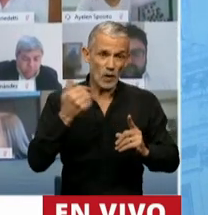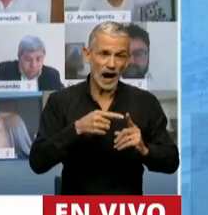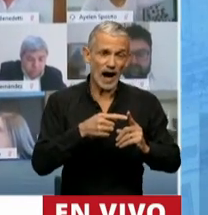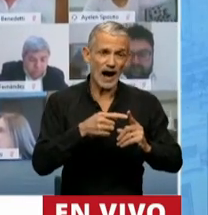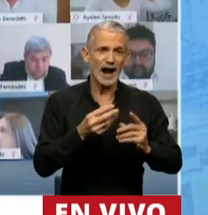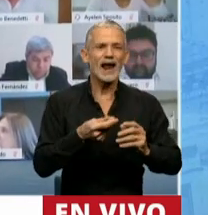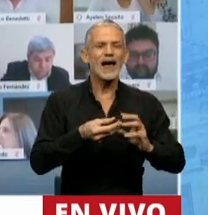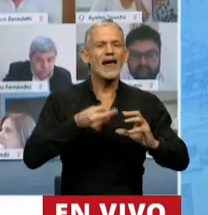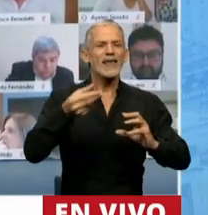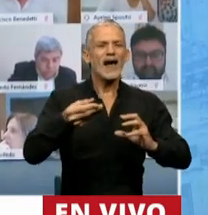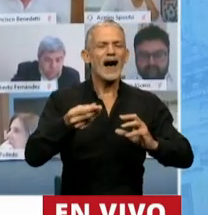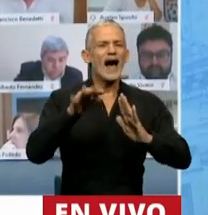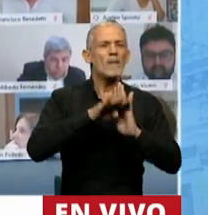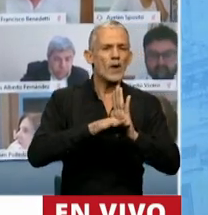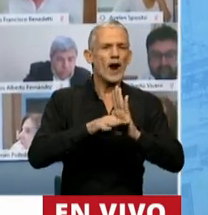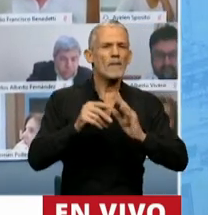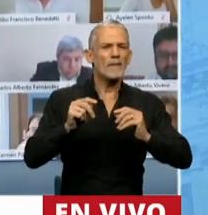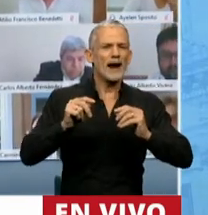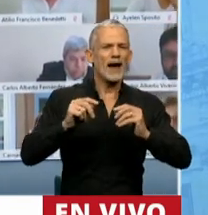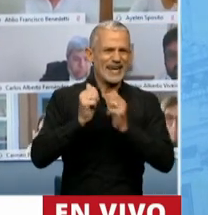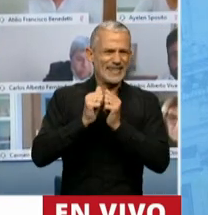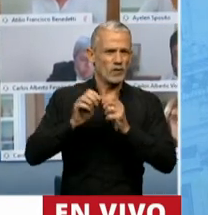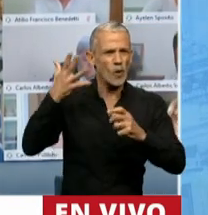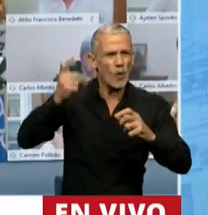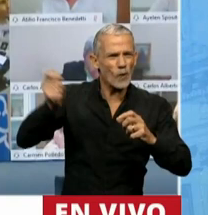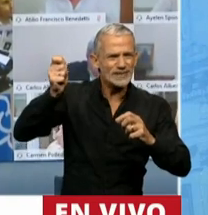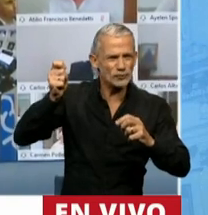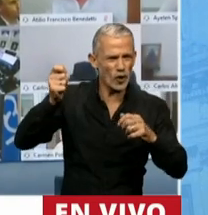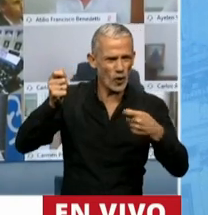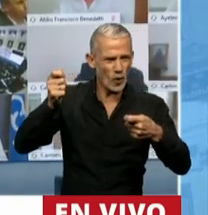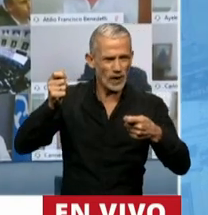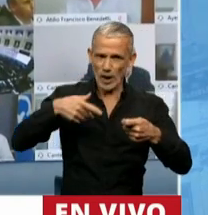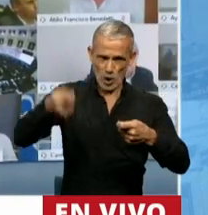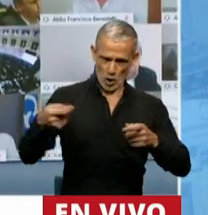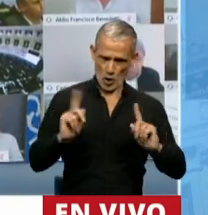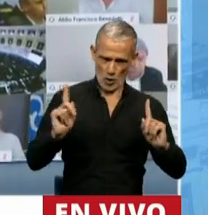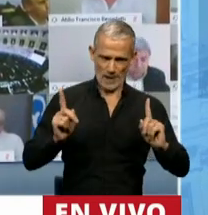su asignación al programa de la reparación histórica.